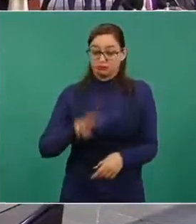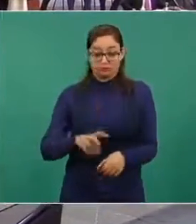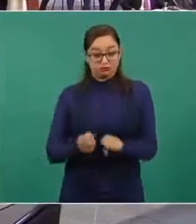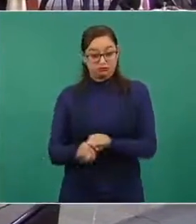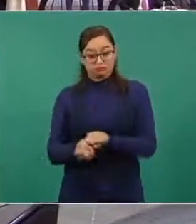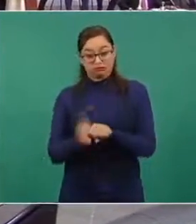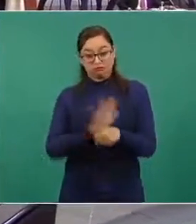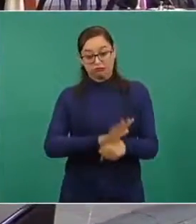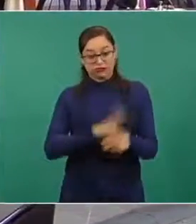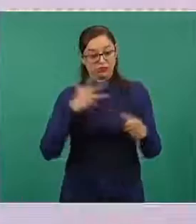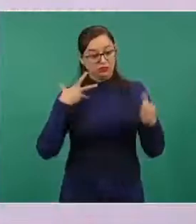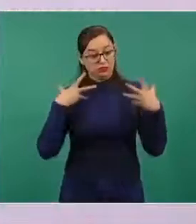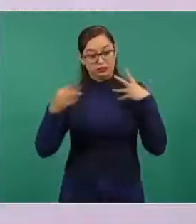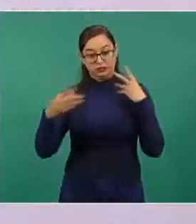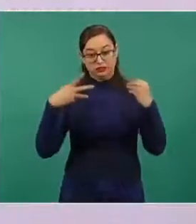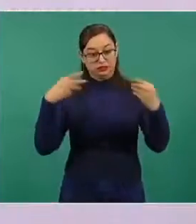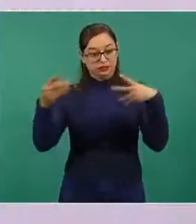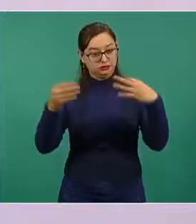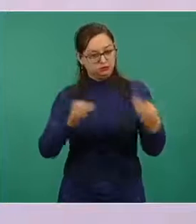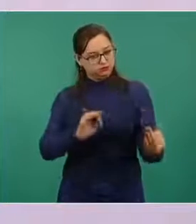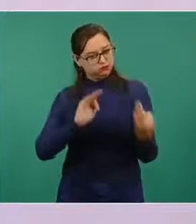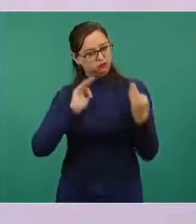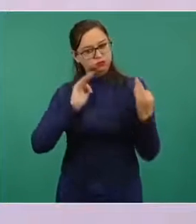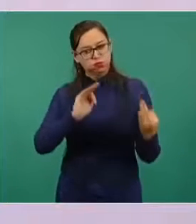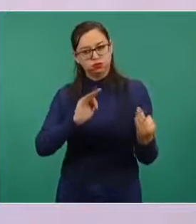la pandemia del COVID-19.